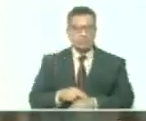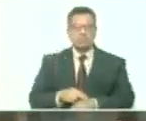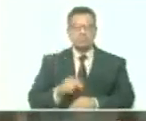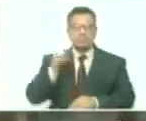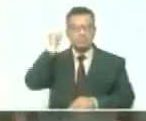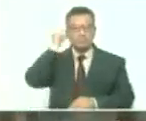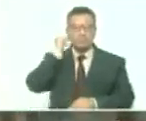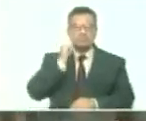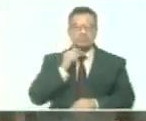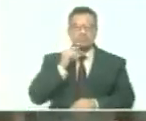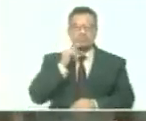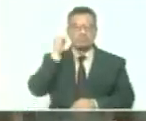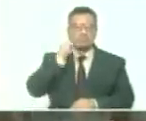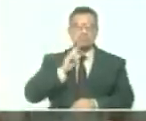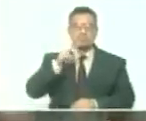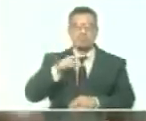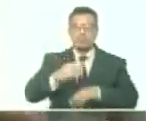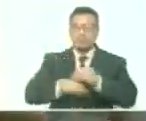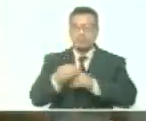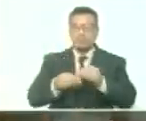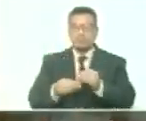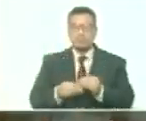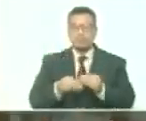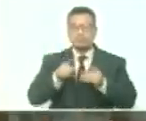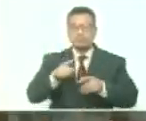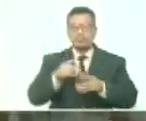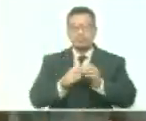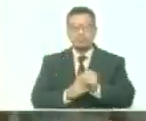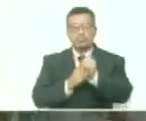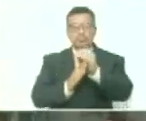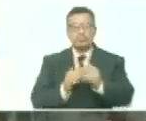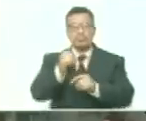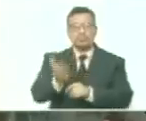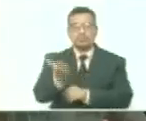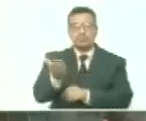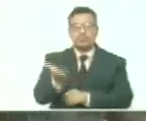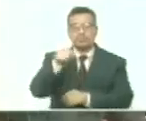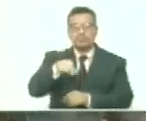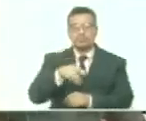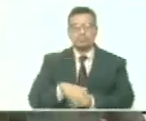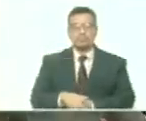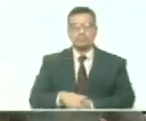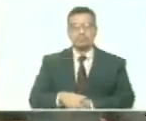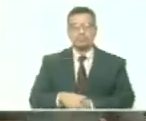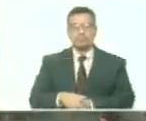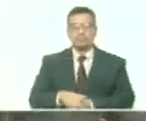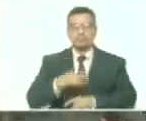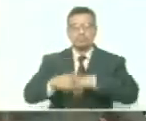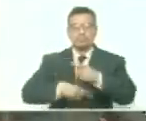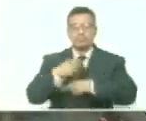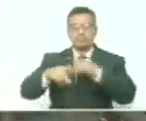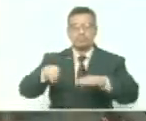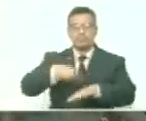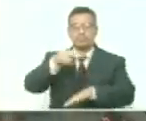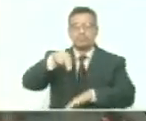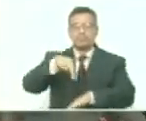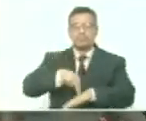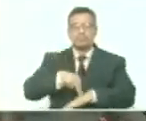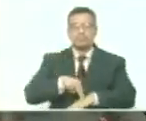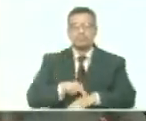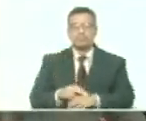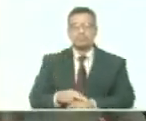Bolivariana se ha convertido en un bastión fundamental en el desarrollo nacional